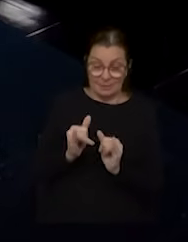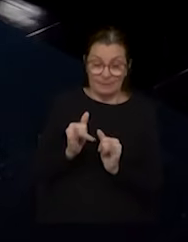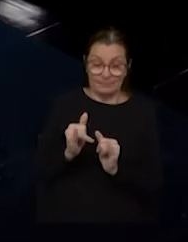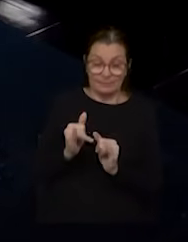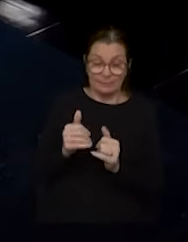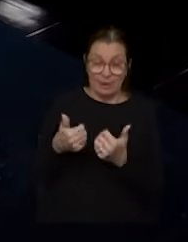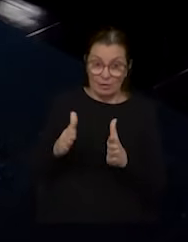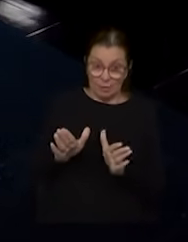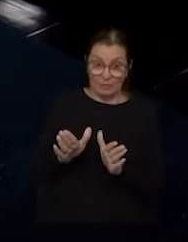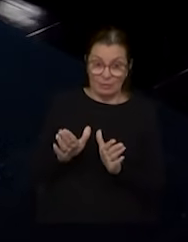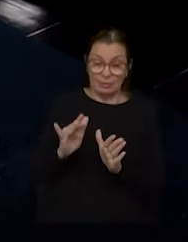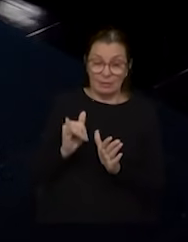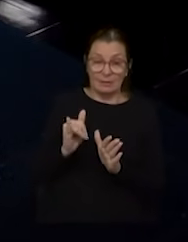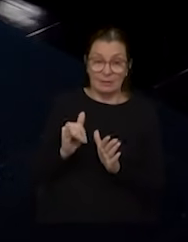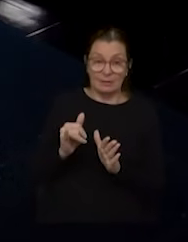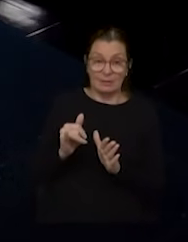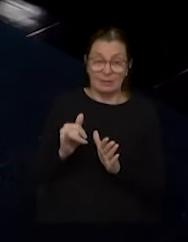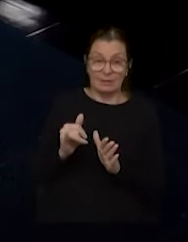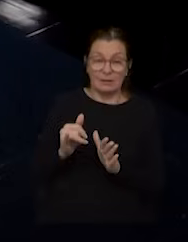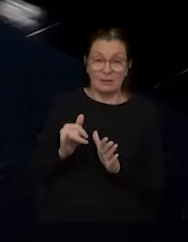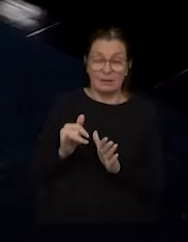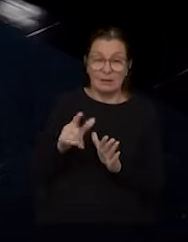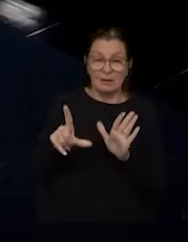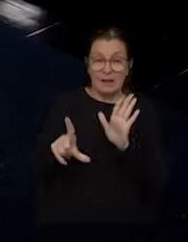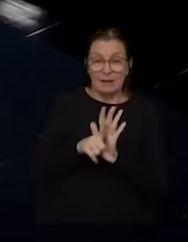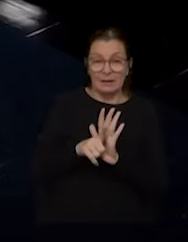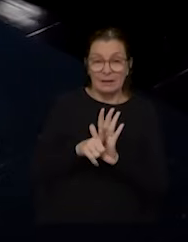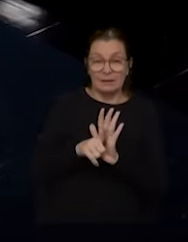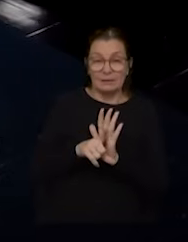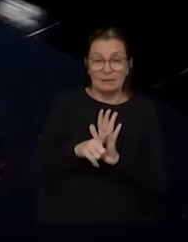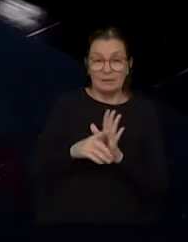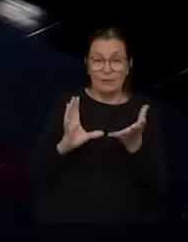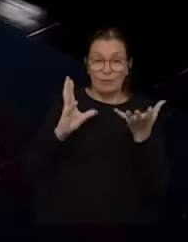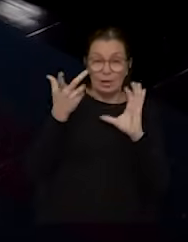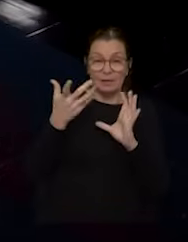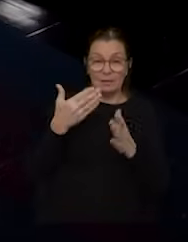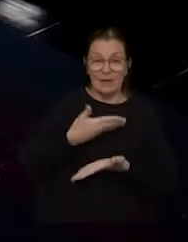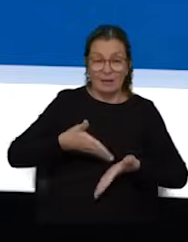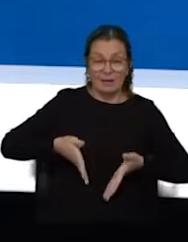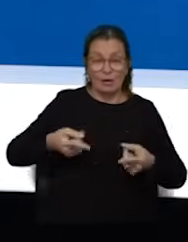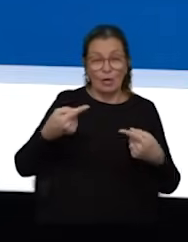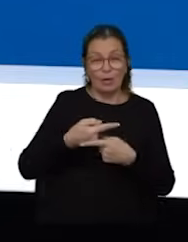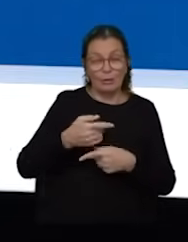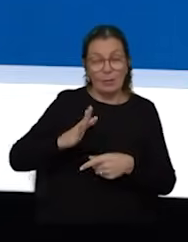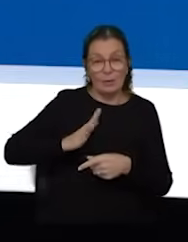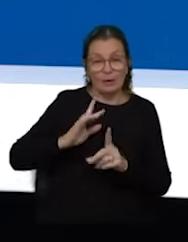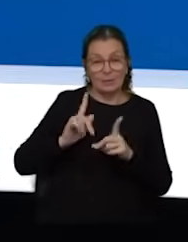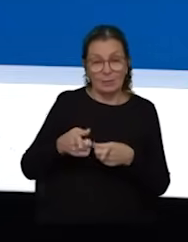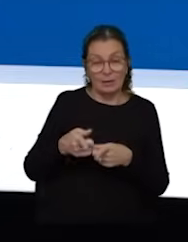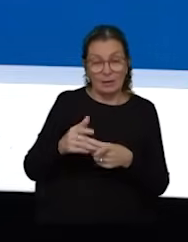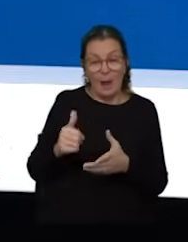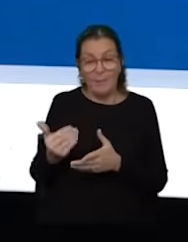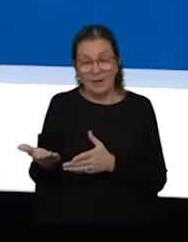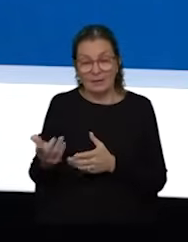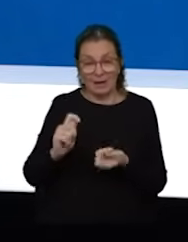apare las Mod es a la 19580 la ley de violencia de género hacia las mujeres y por otro